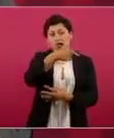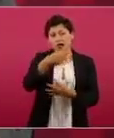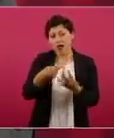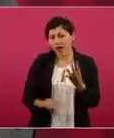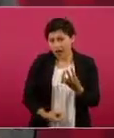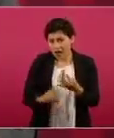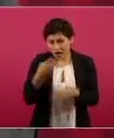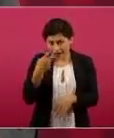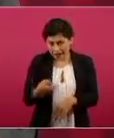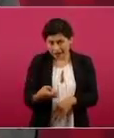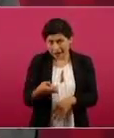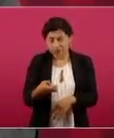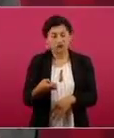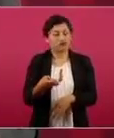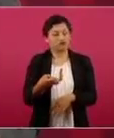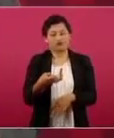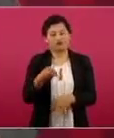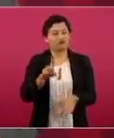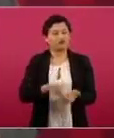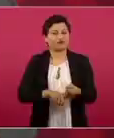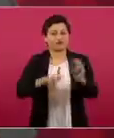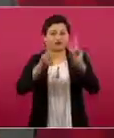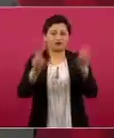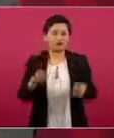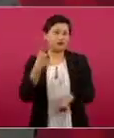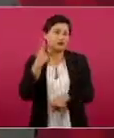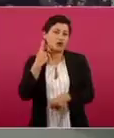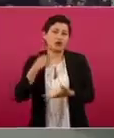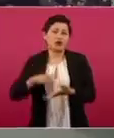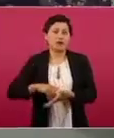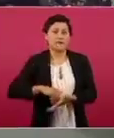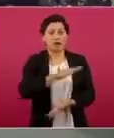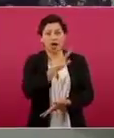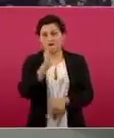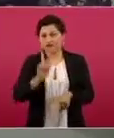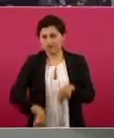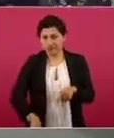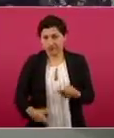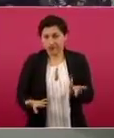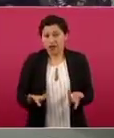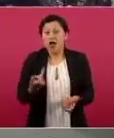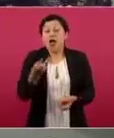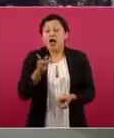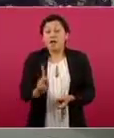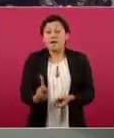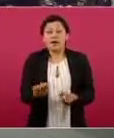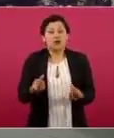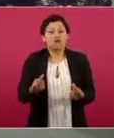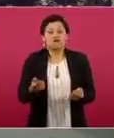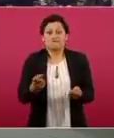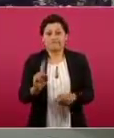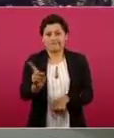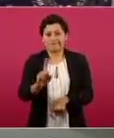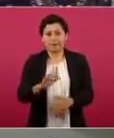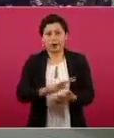política. Pero son procesos que llevan tiempo,